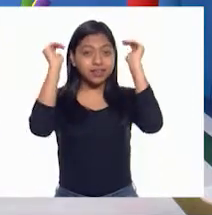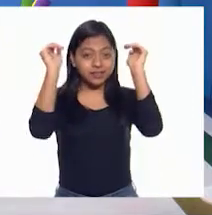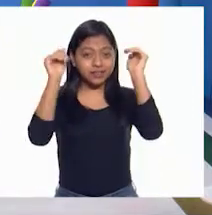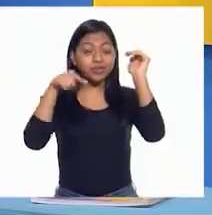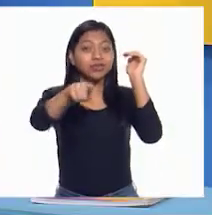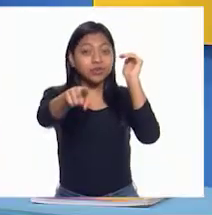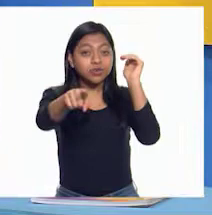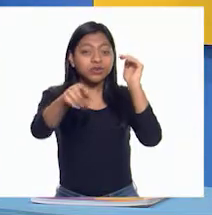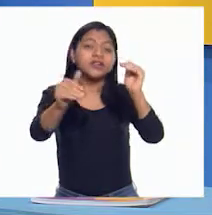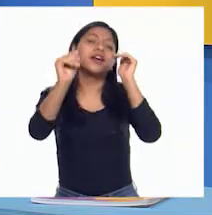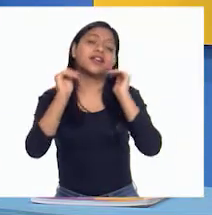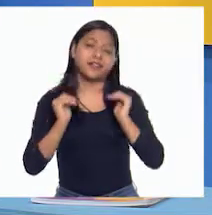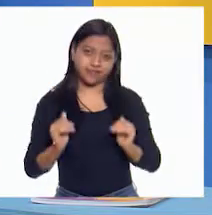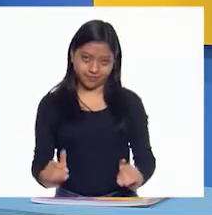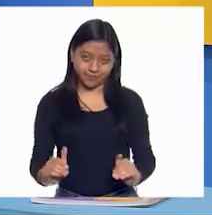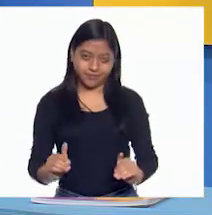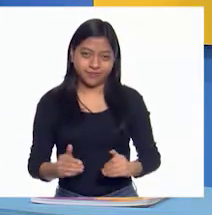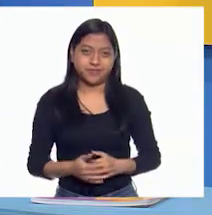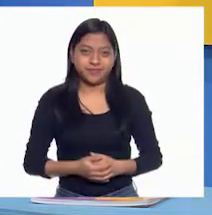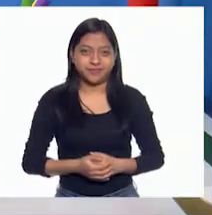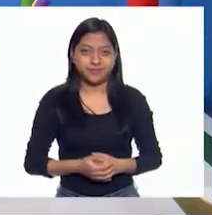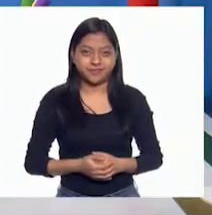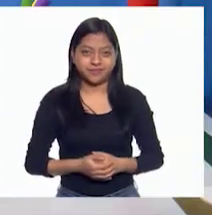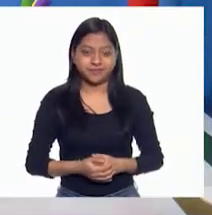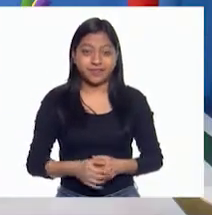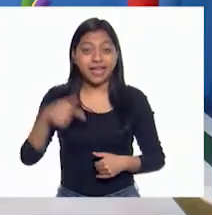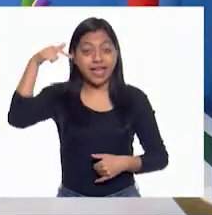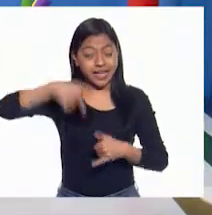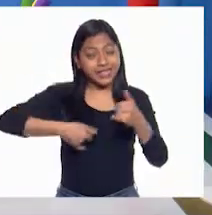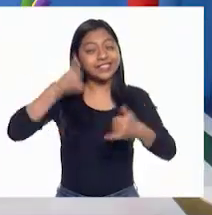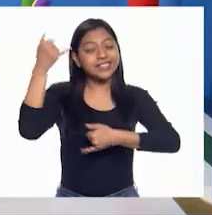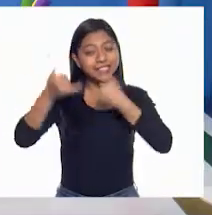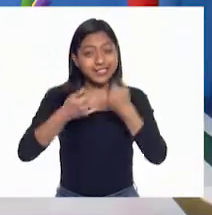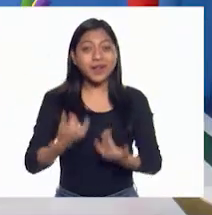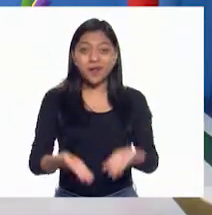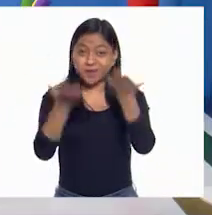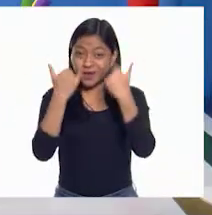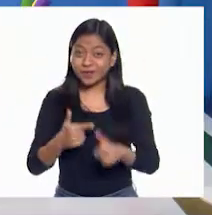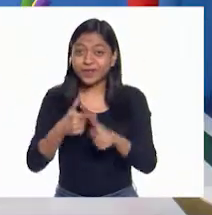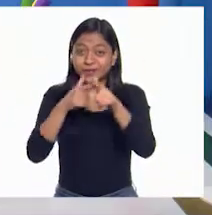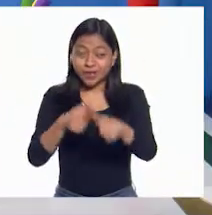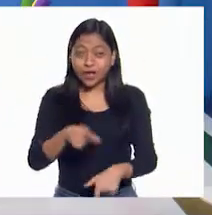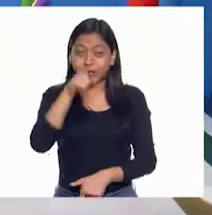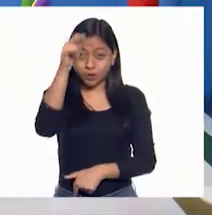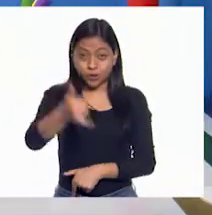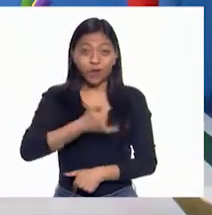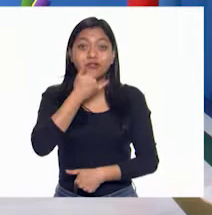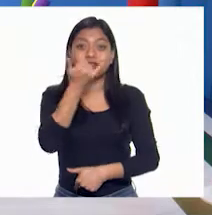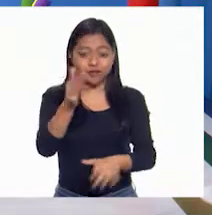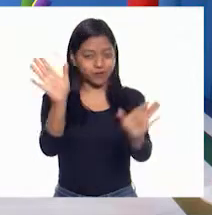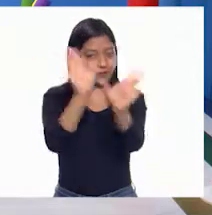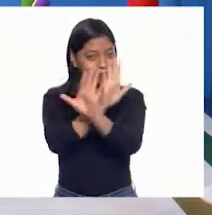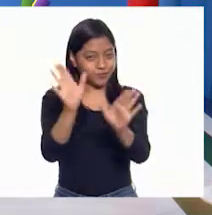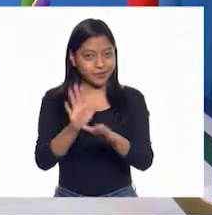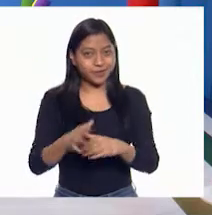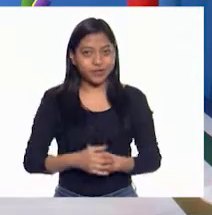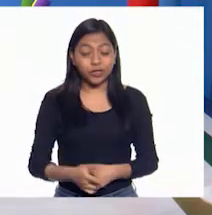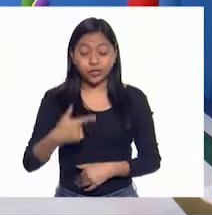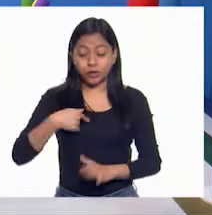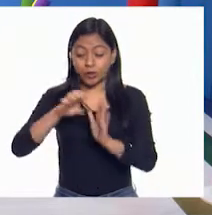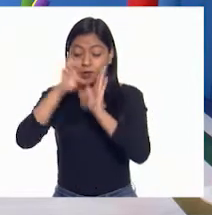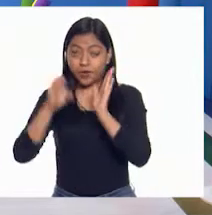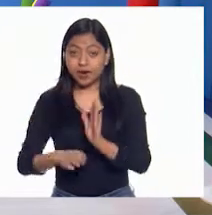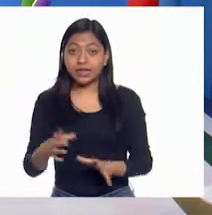Arriba. abajo. Este juego va a seguir, no se vayan a confundir. Si